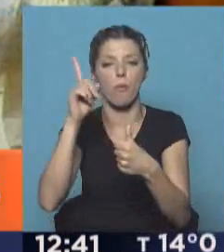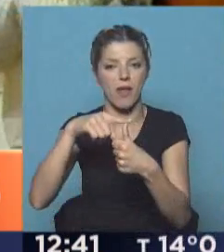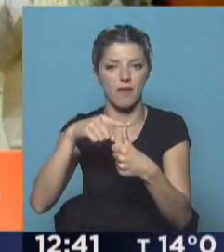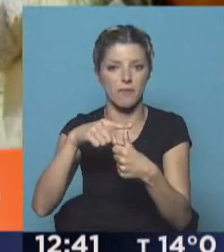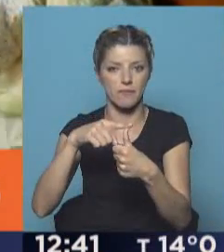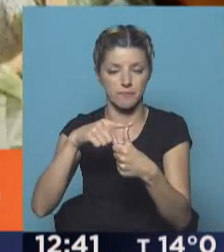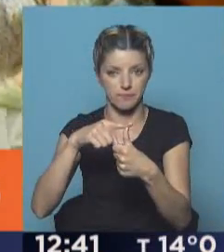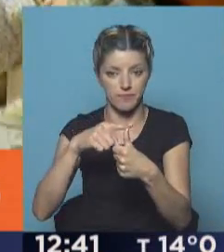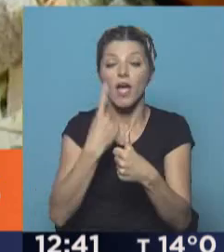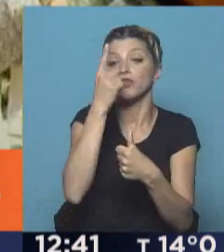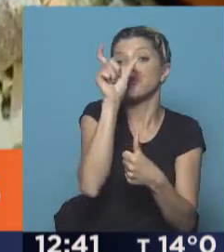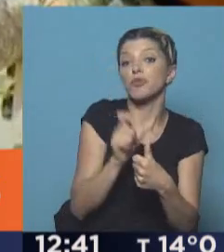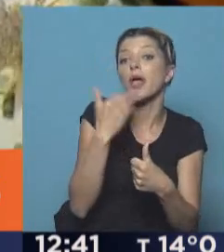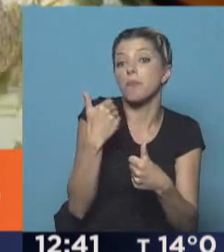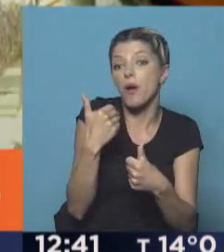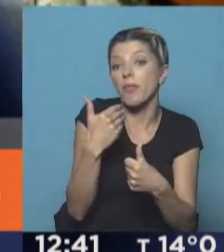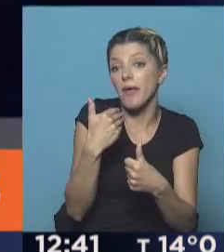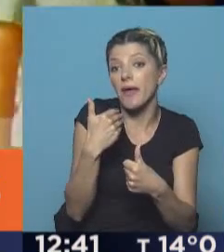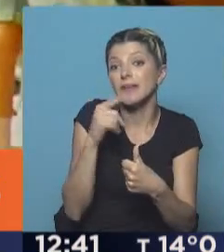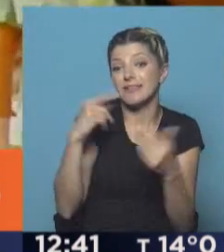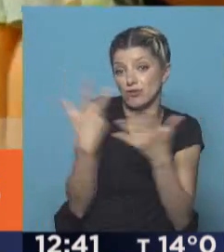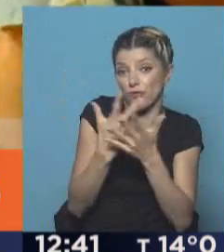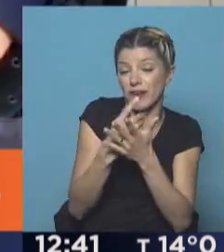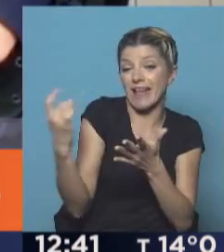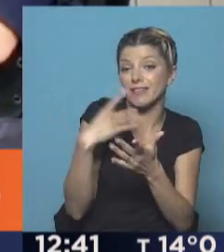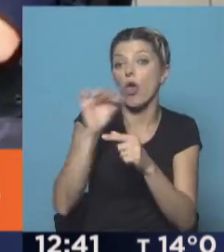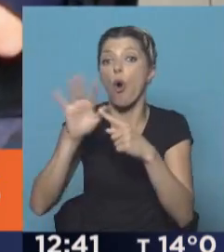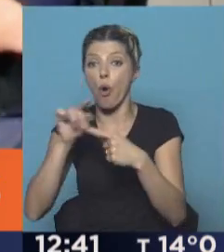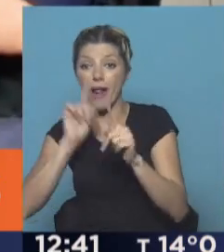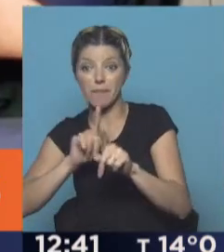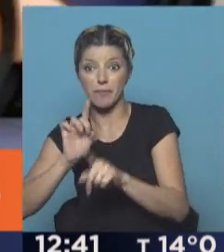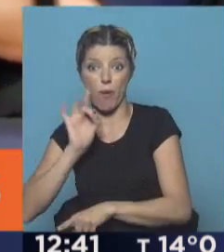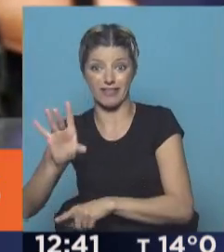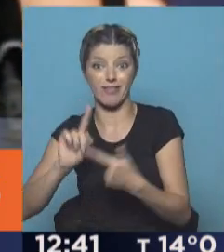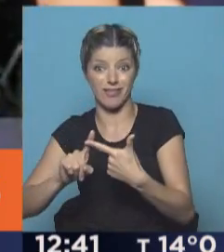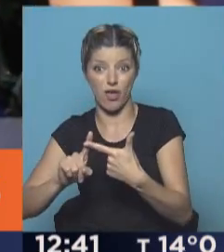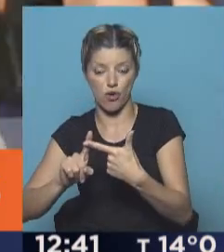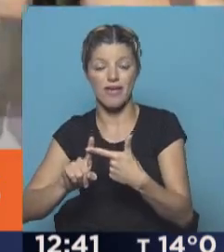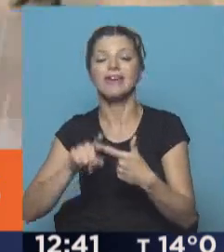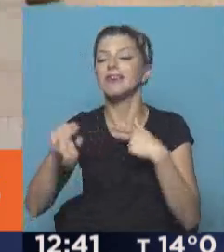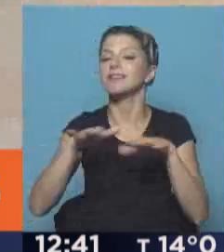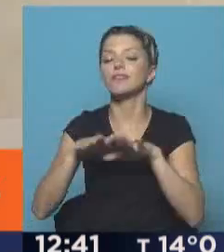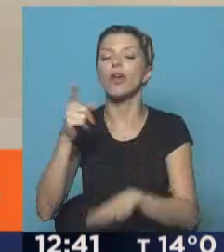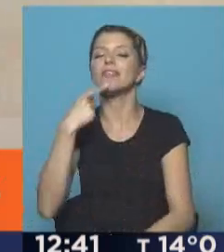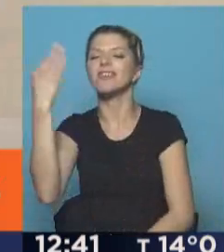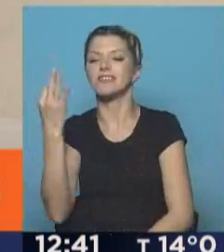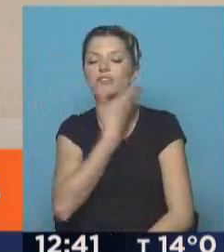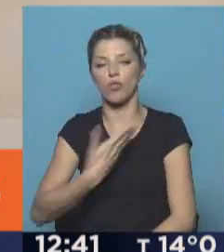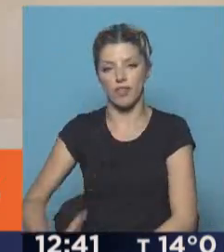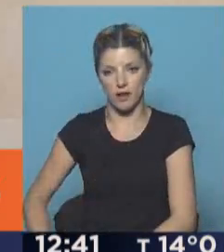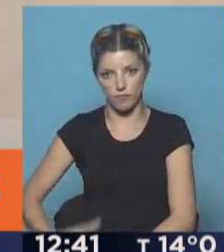a la vez un posible blanco y un terrorista potencial. Y el estado de excepción se